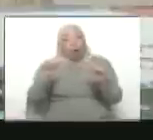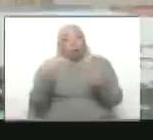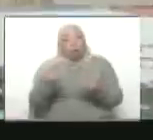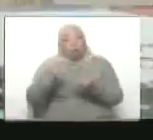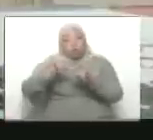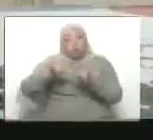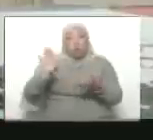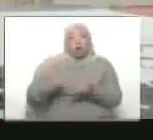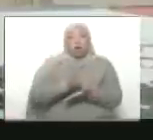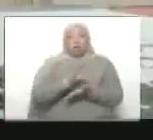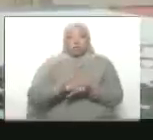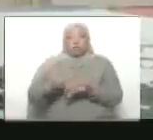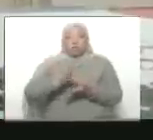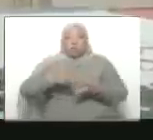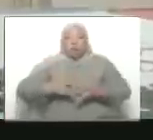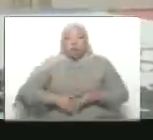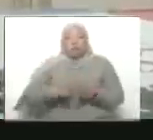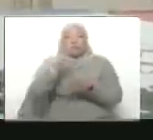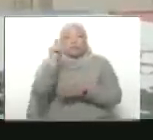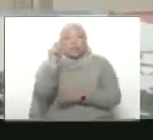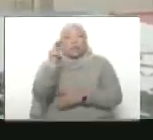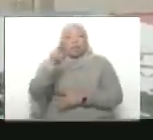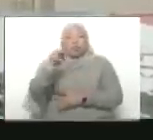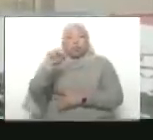bienal vengo de